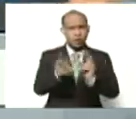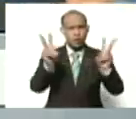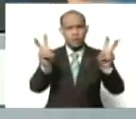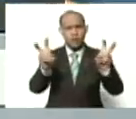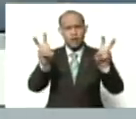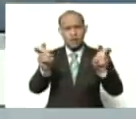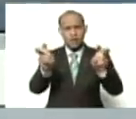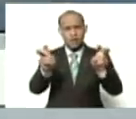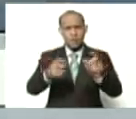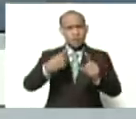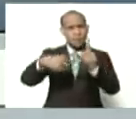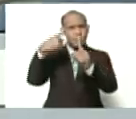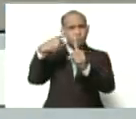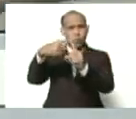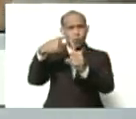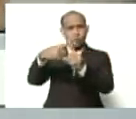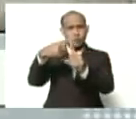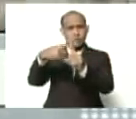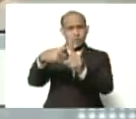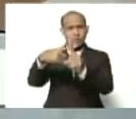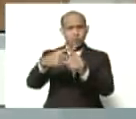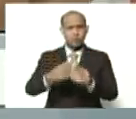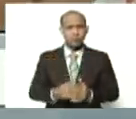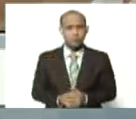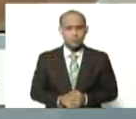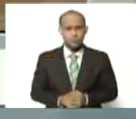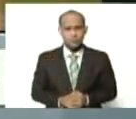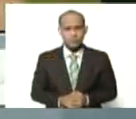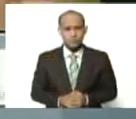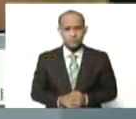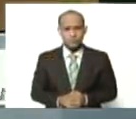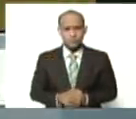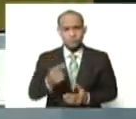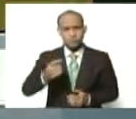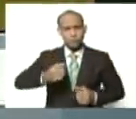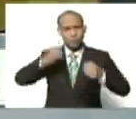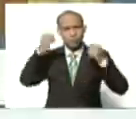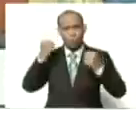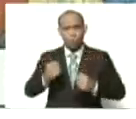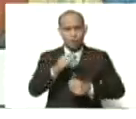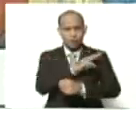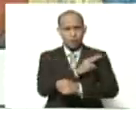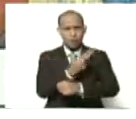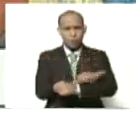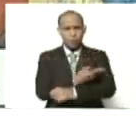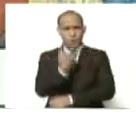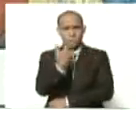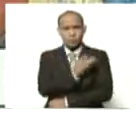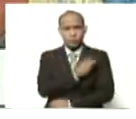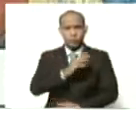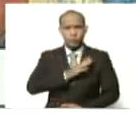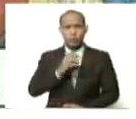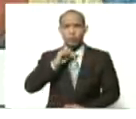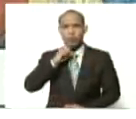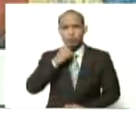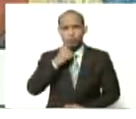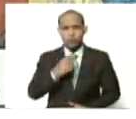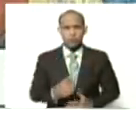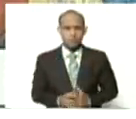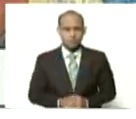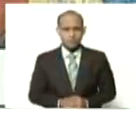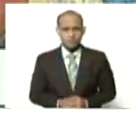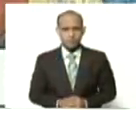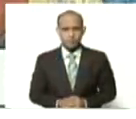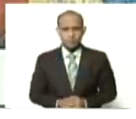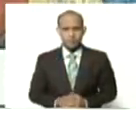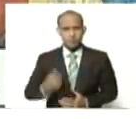lo positivo y lo poderoso de la vacuna Sputnik V.